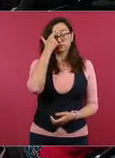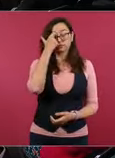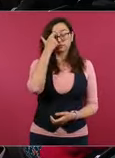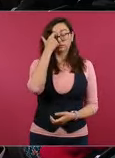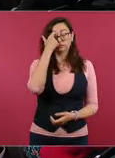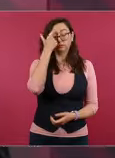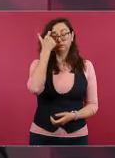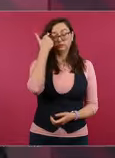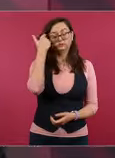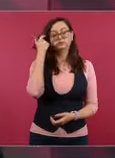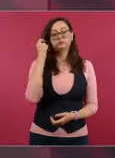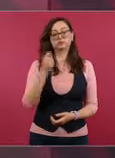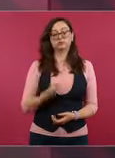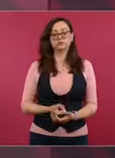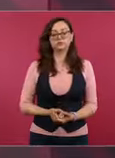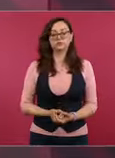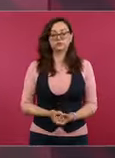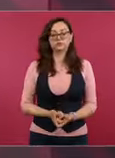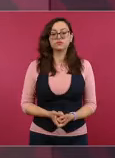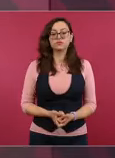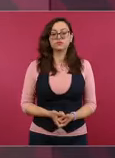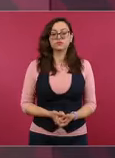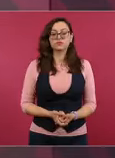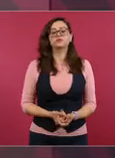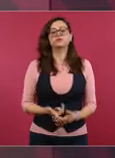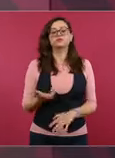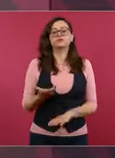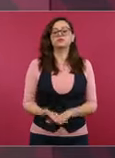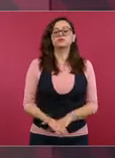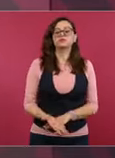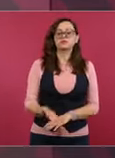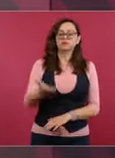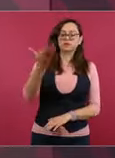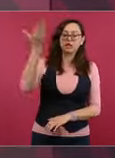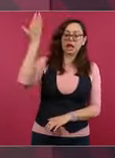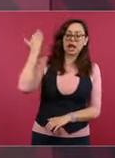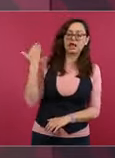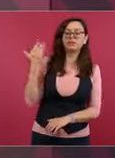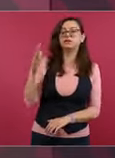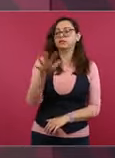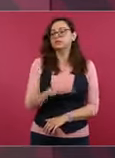de el movimiento contra la educación pública